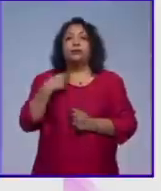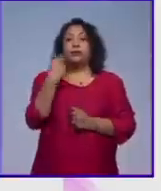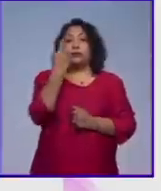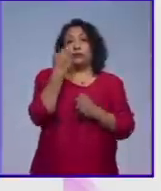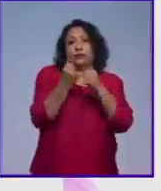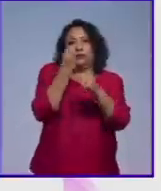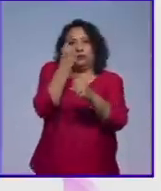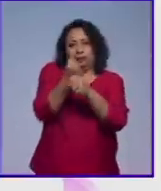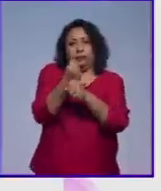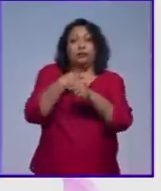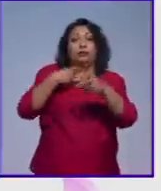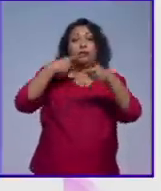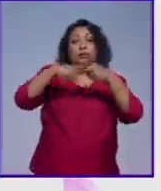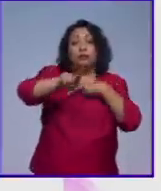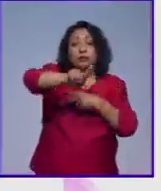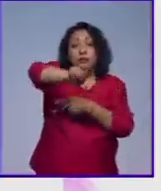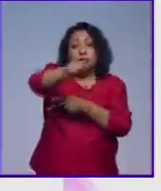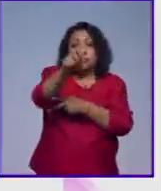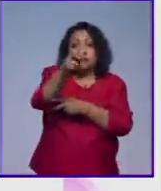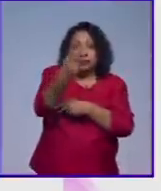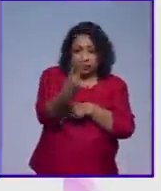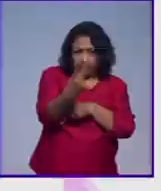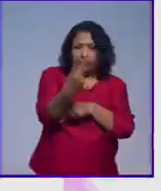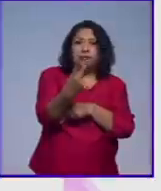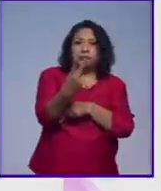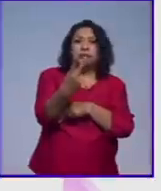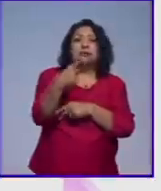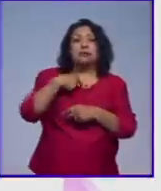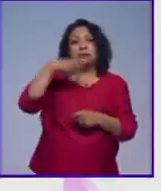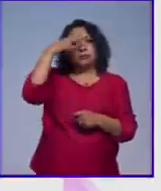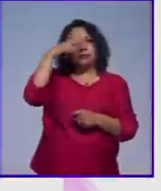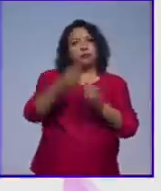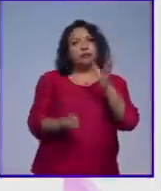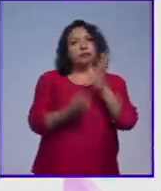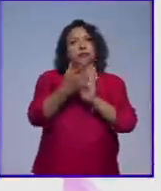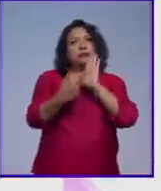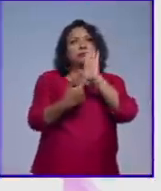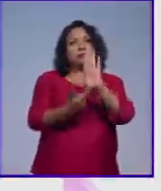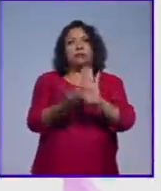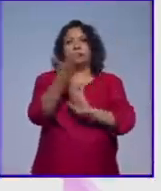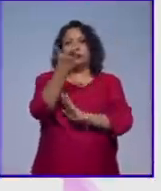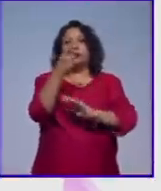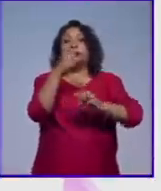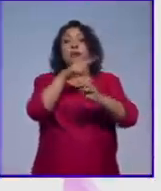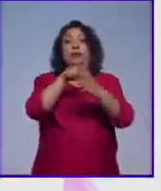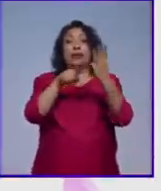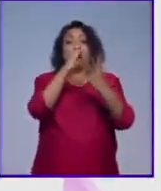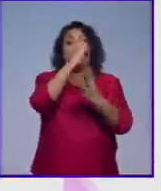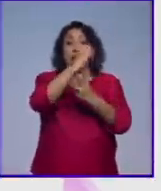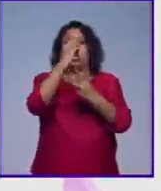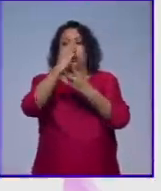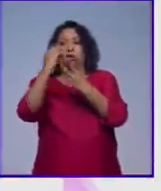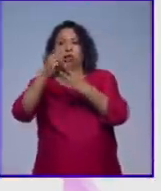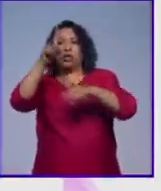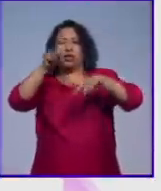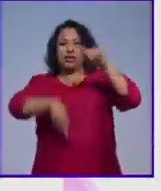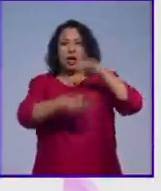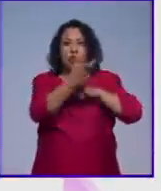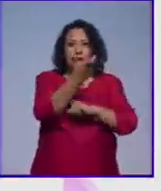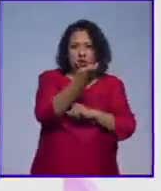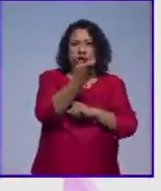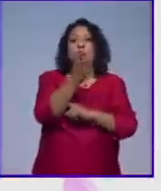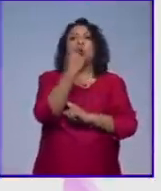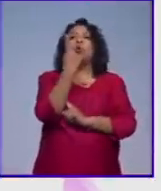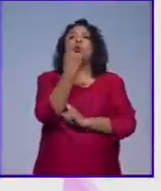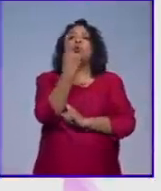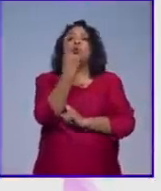25 años, cuando nacía Canal 22. México estrenaba peso, se le quitaron 3 ceros a la moneda, es decir, un